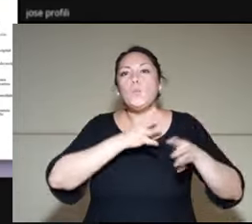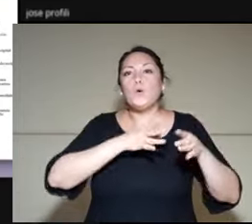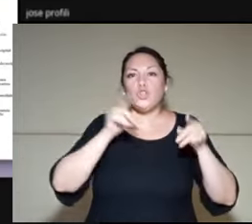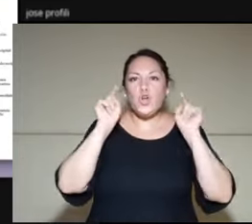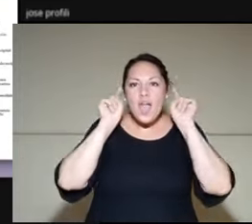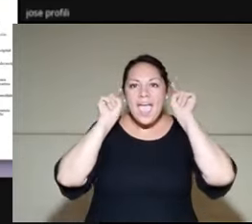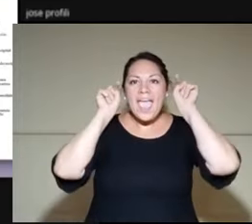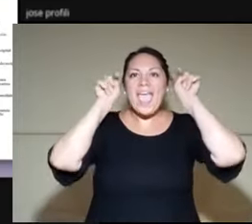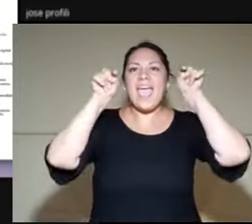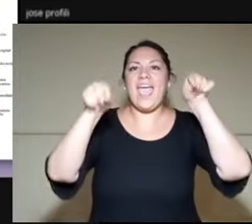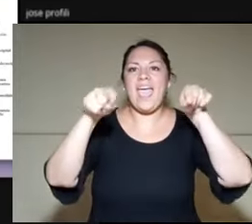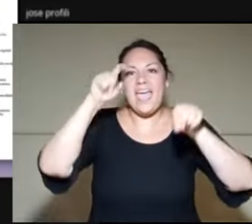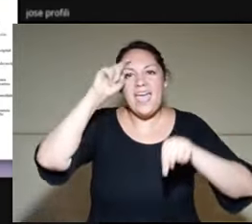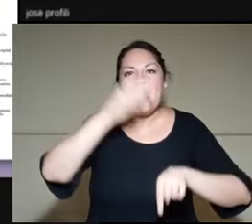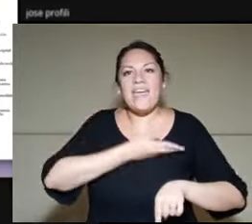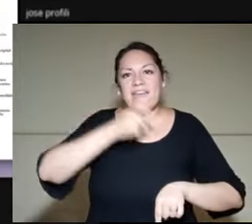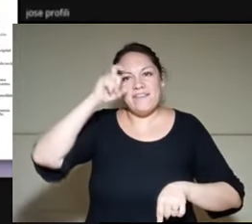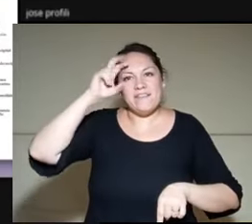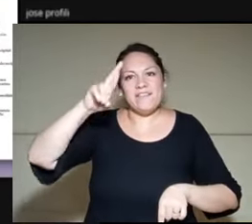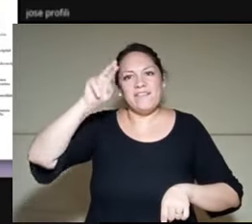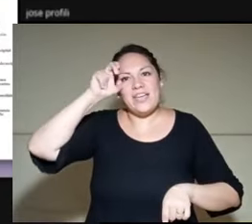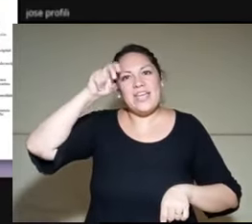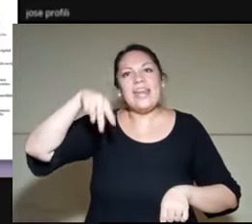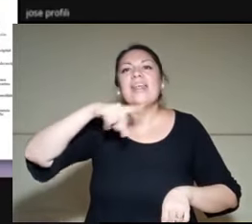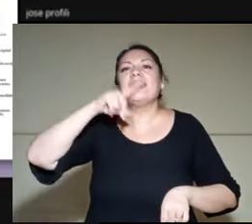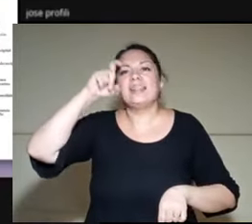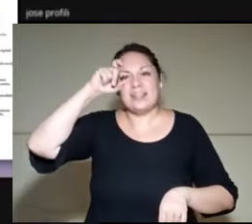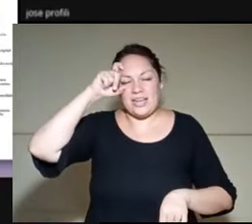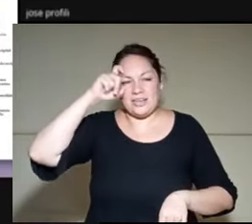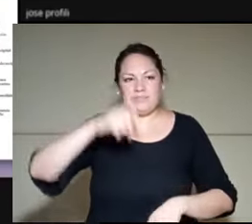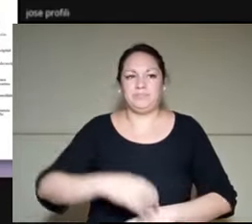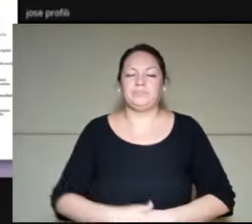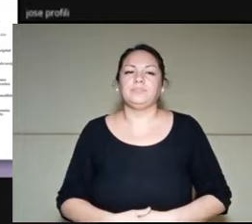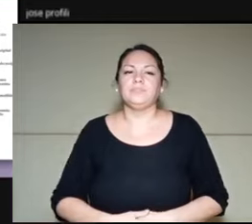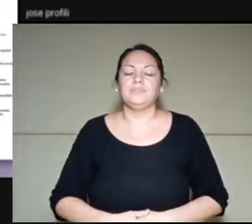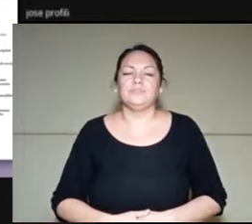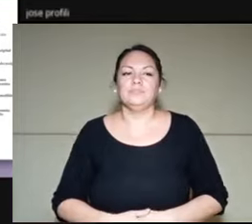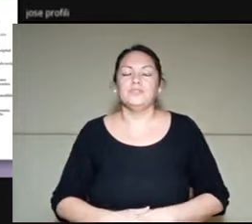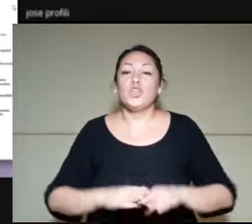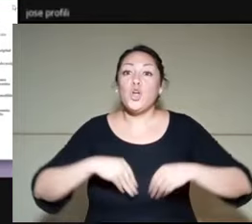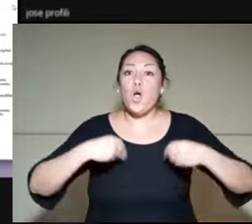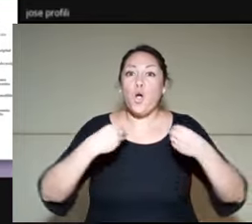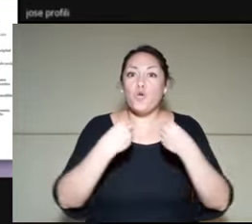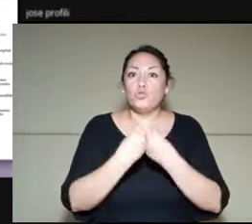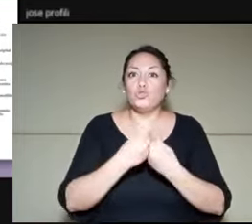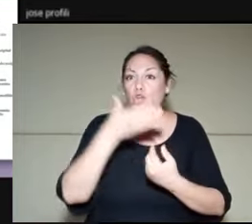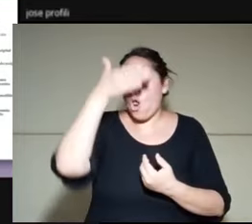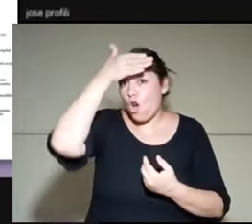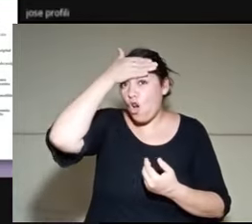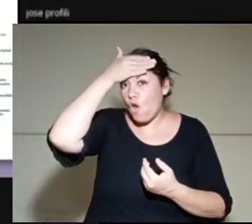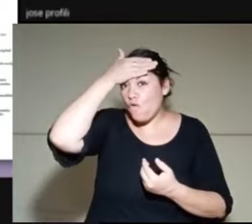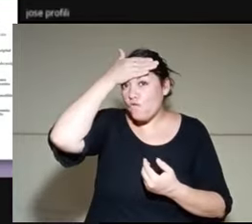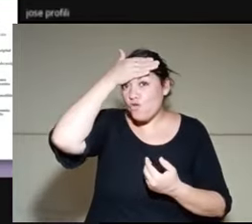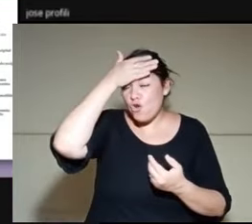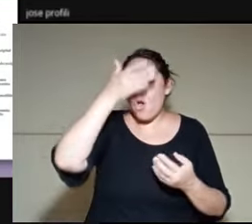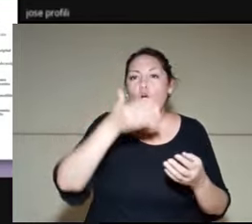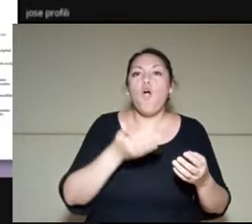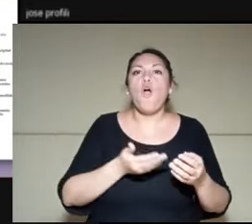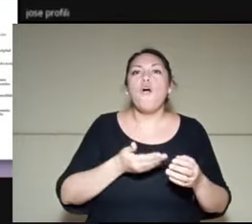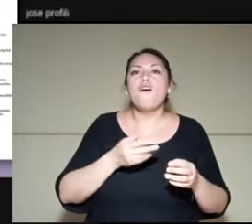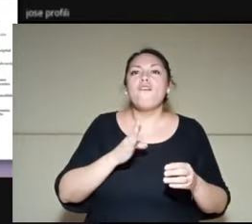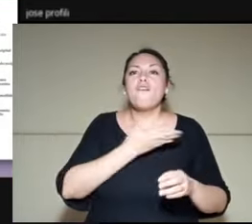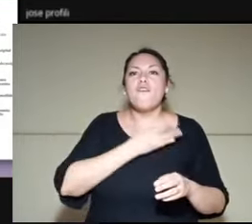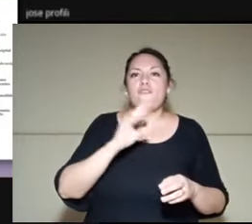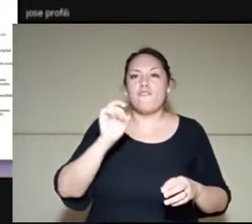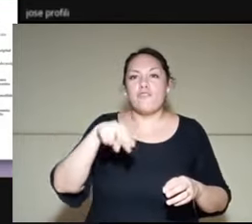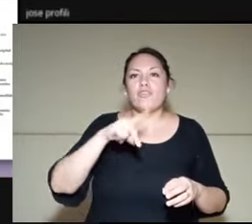motora es eferente, sale del sistema nervioso. Entonces, conclusión, lóbulo frontal asociado